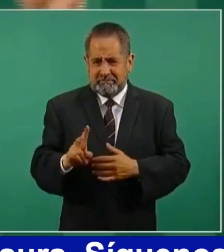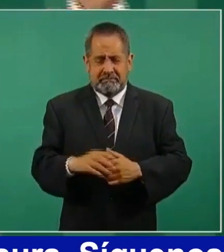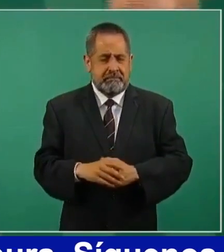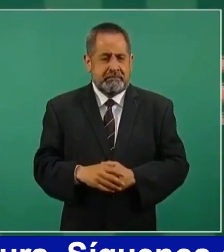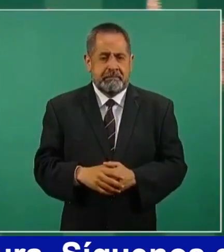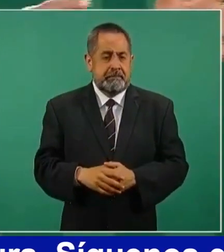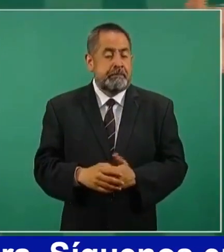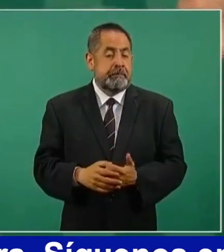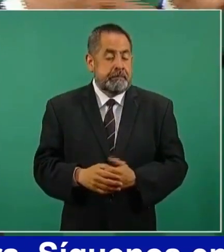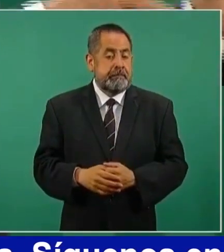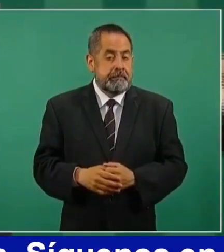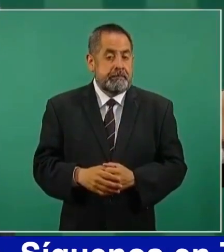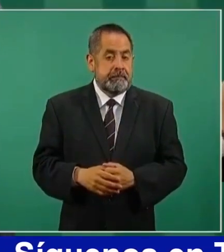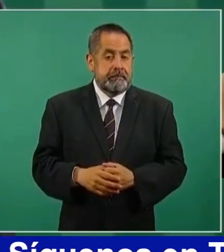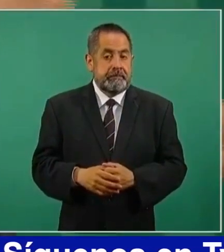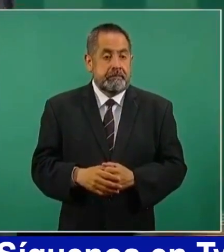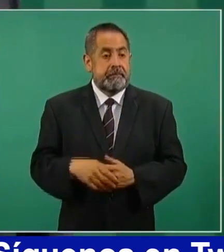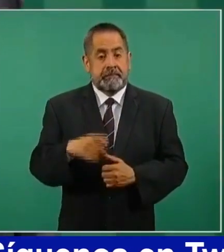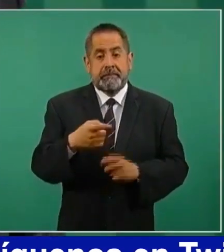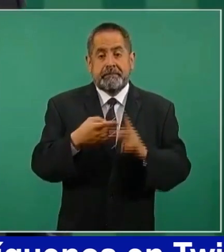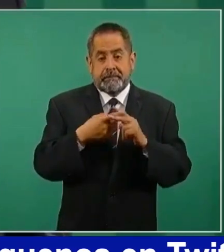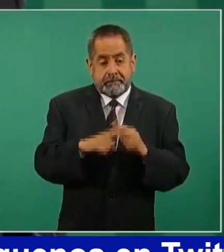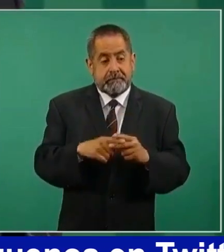Se empezó